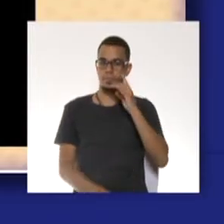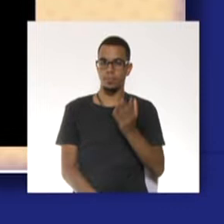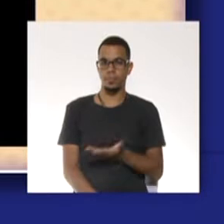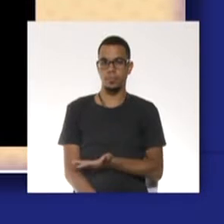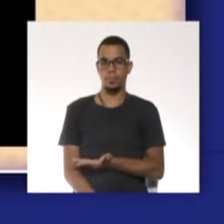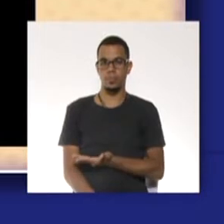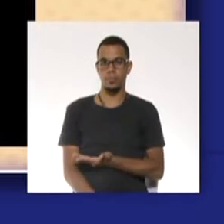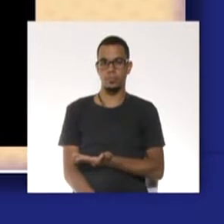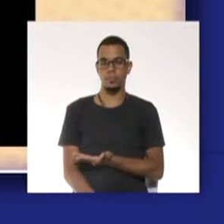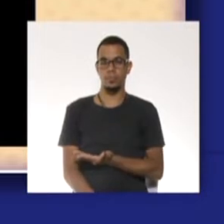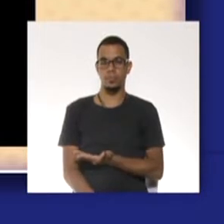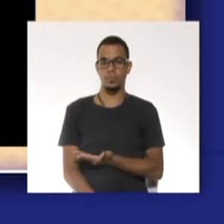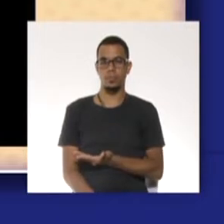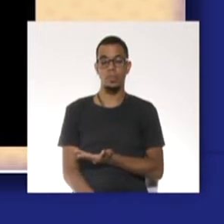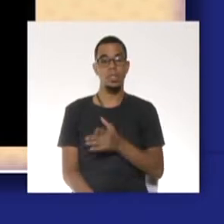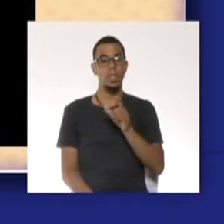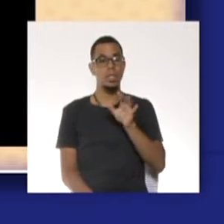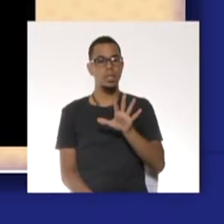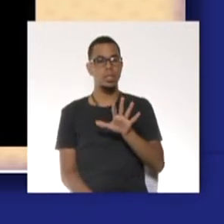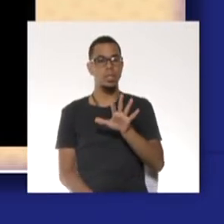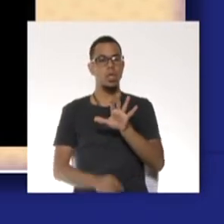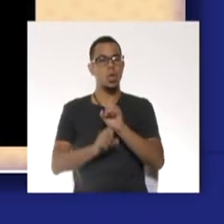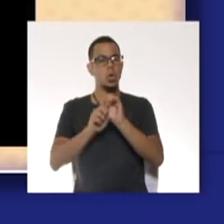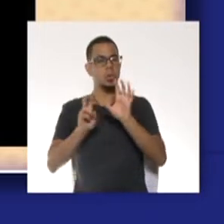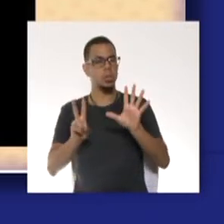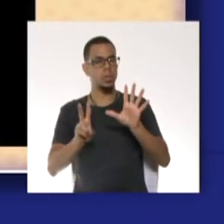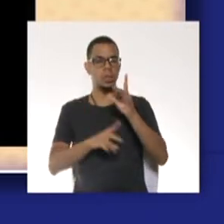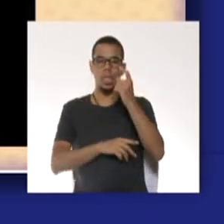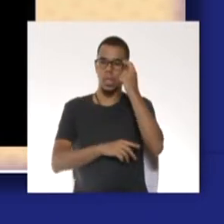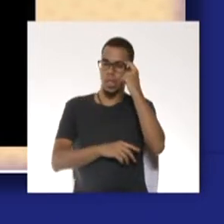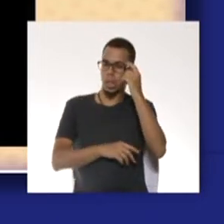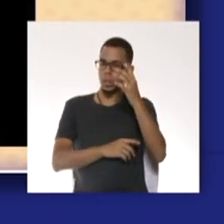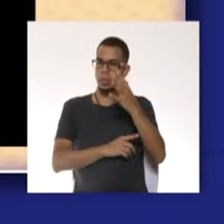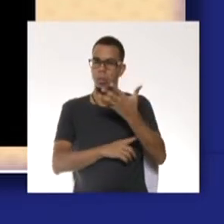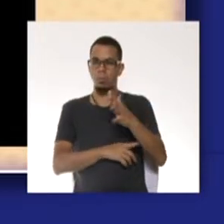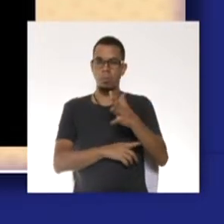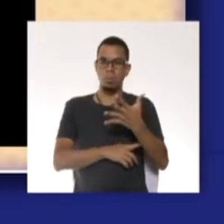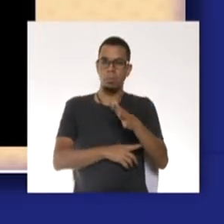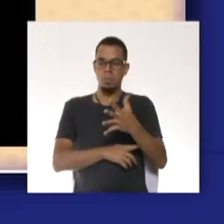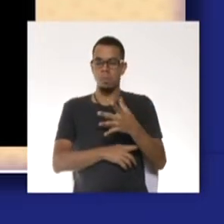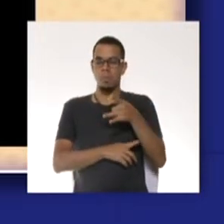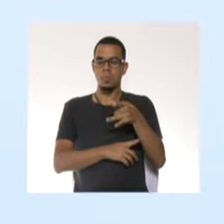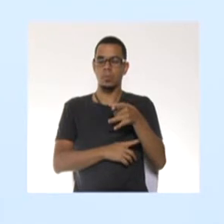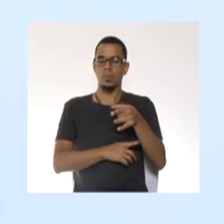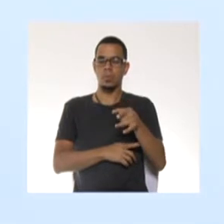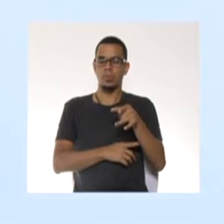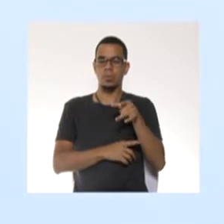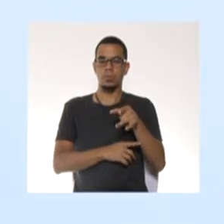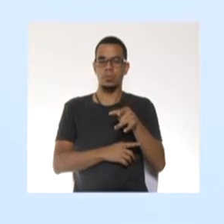5 días, de 5 a 7 días, que son los primeros días. Esos días van a ser